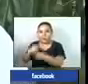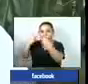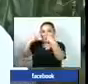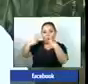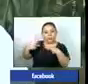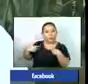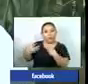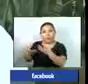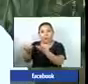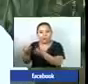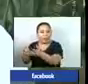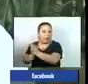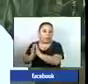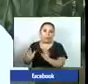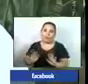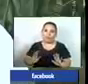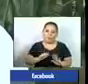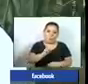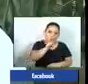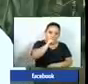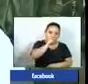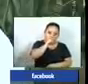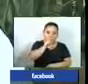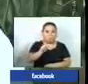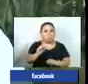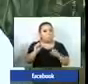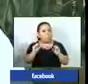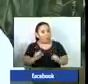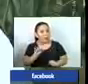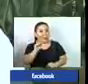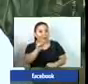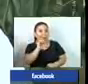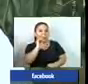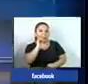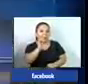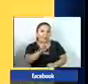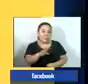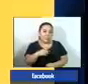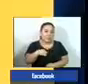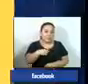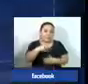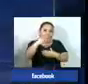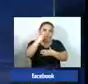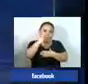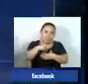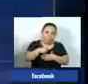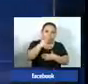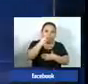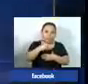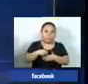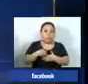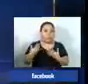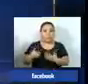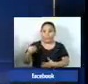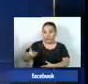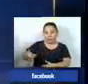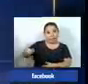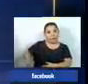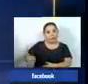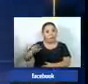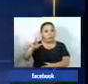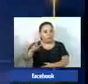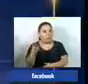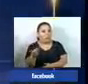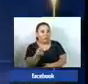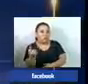obtener ayuda y por lo tanto digamos puede ser un problema silencioso en los últimos tres años la cifra de